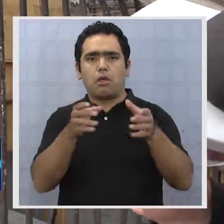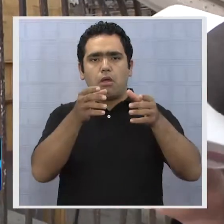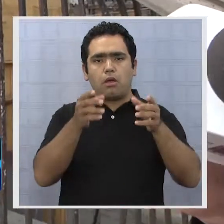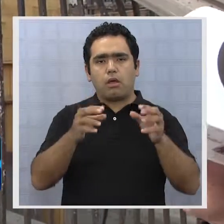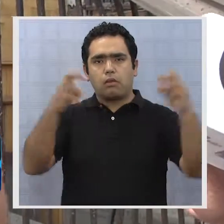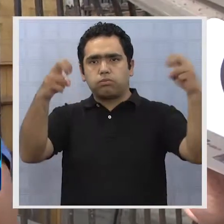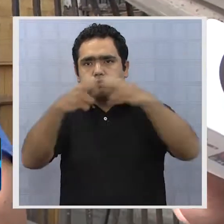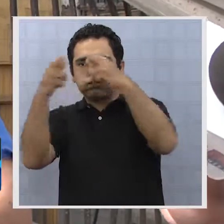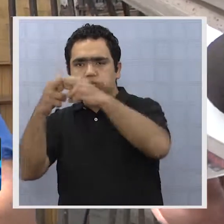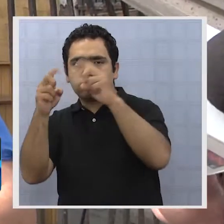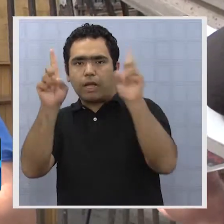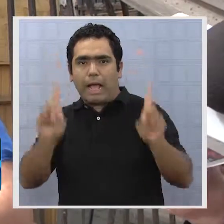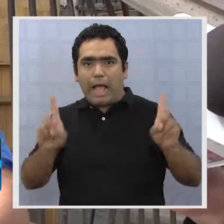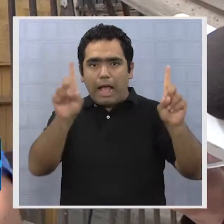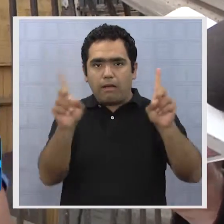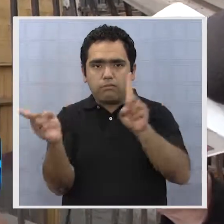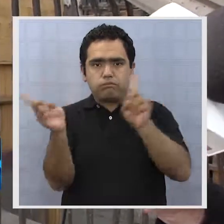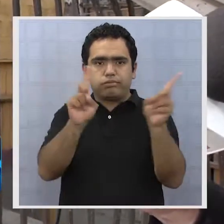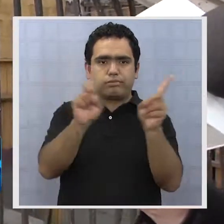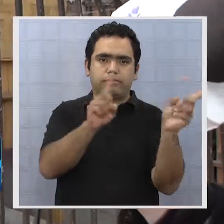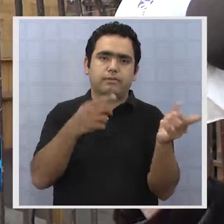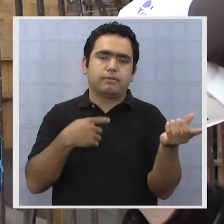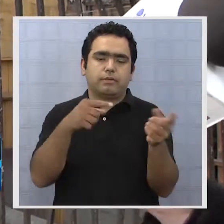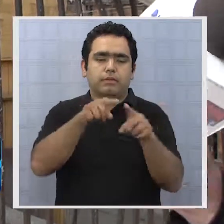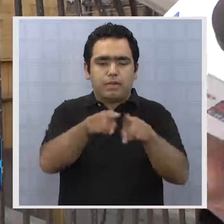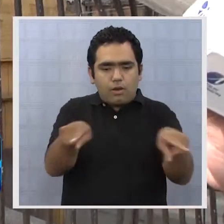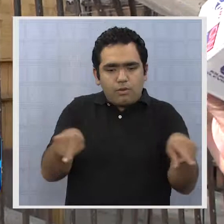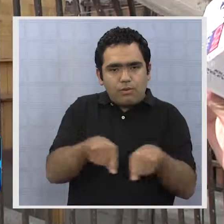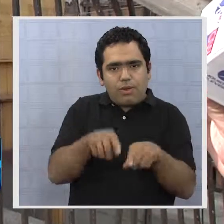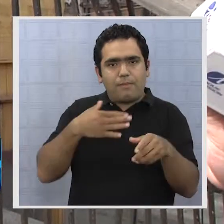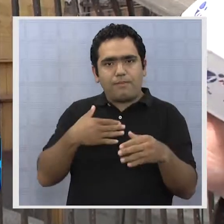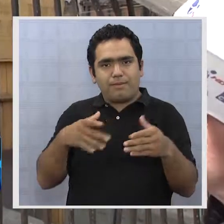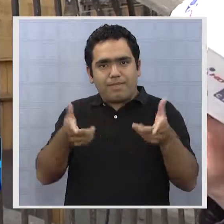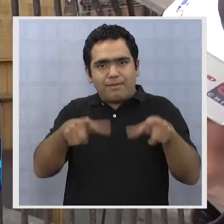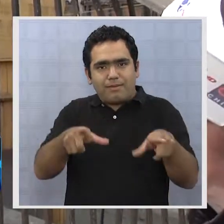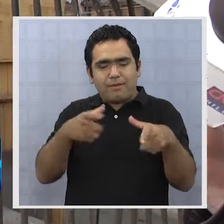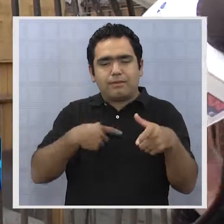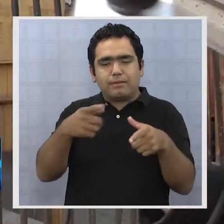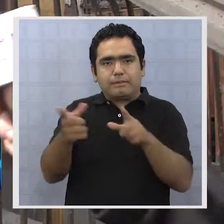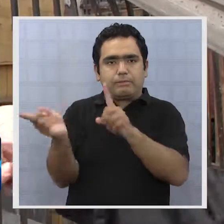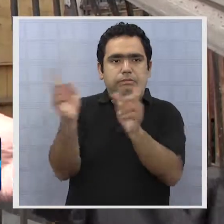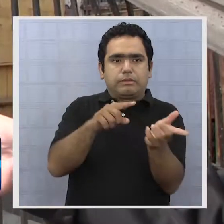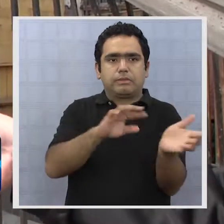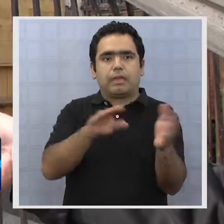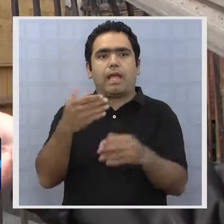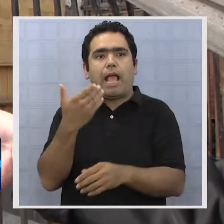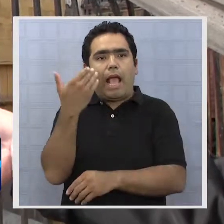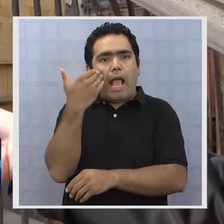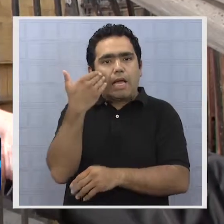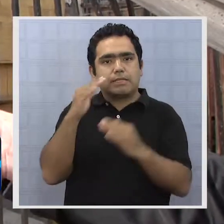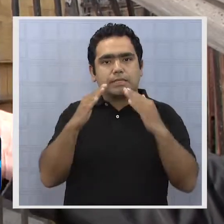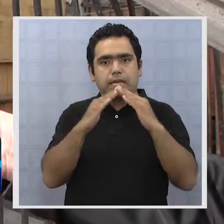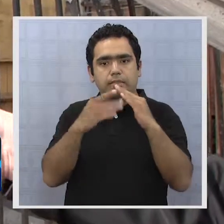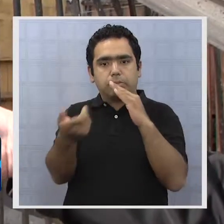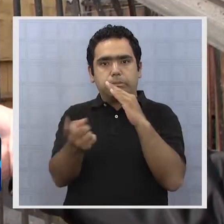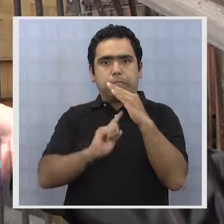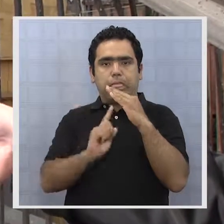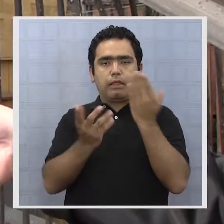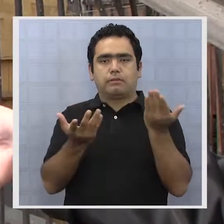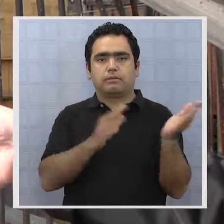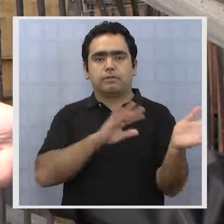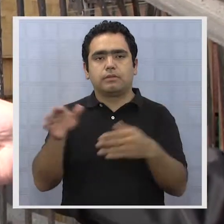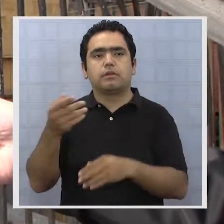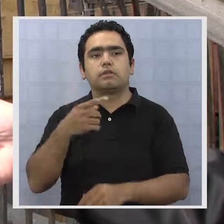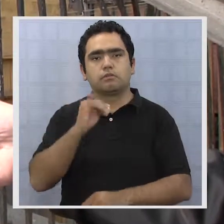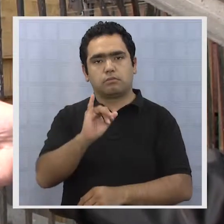recurso legal para que te reparen la re dejado por el susto que pasaste porque por un pelo no te rompió la casa sino de hecho estamos pensando en